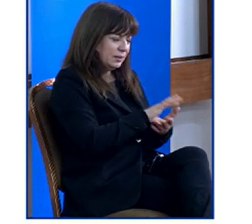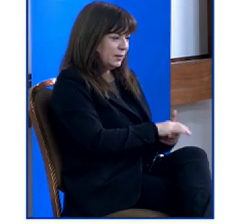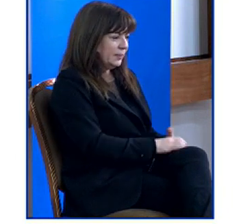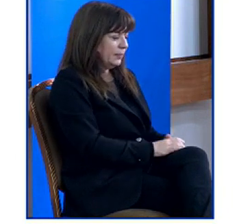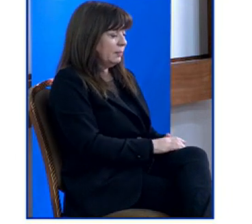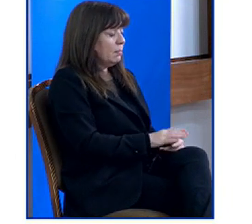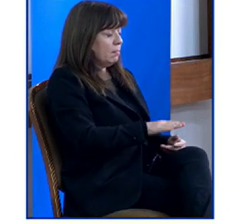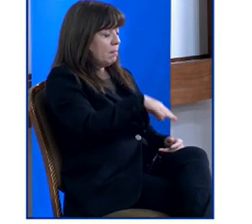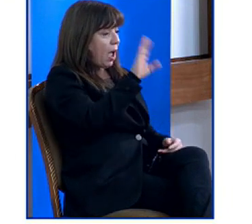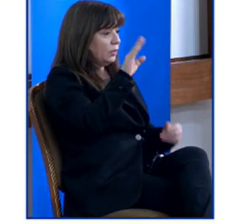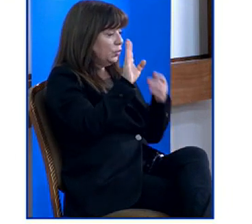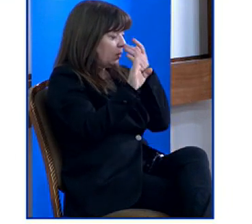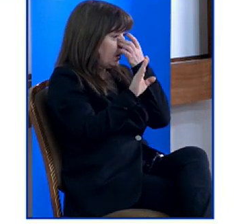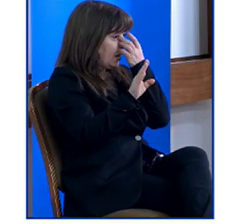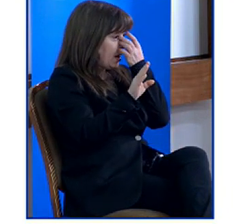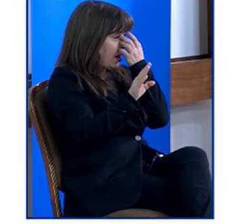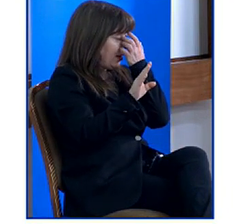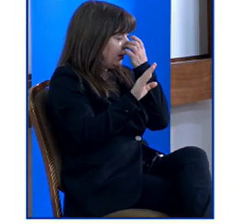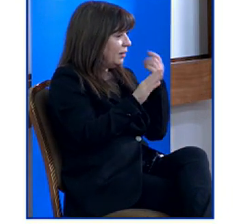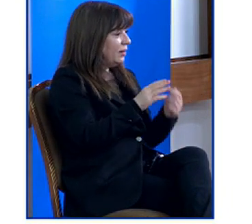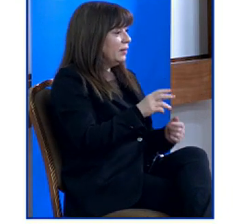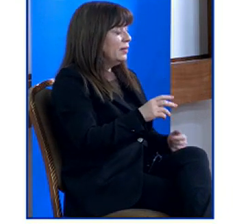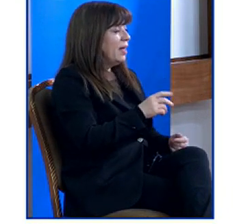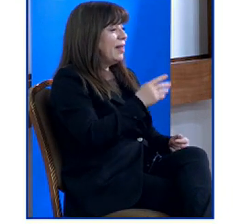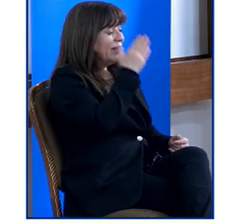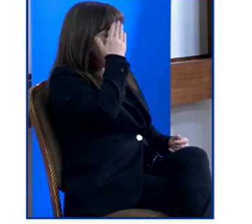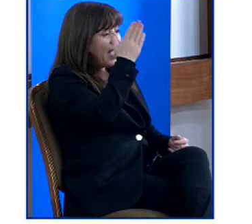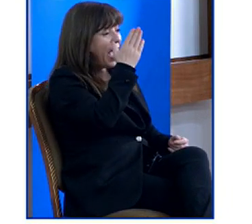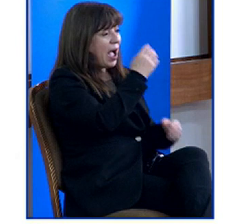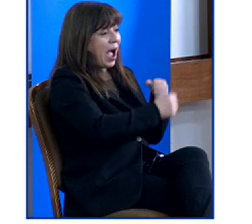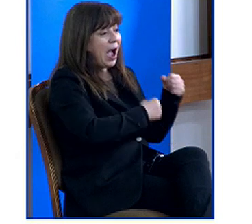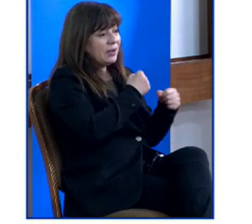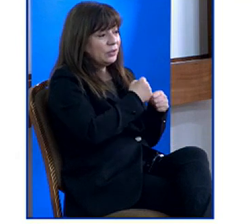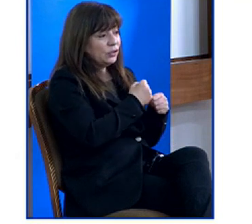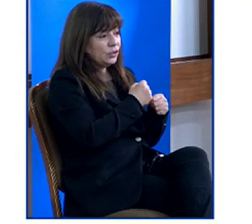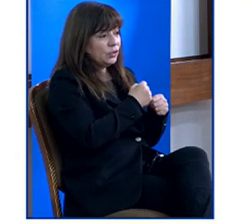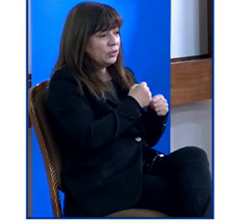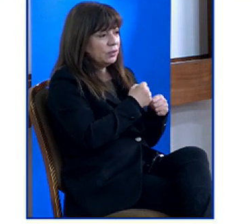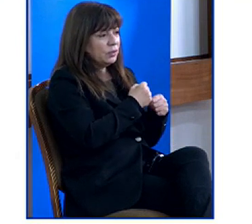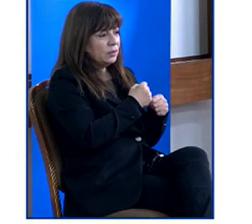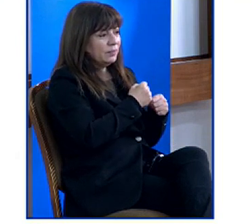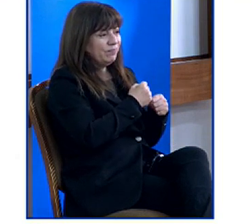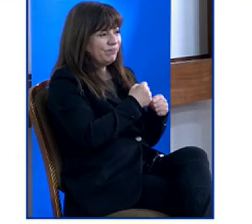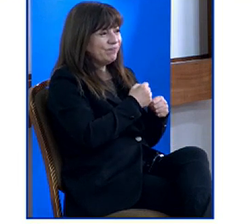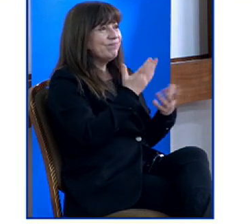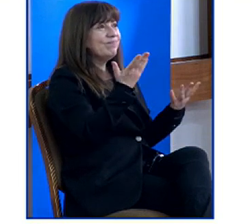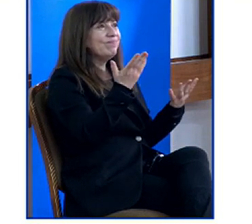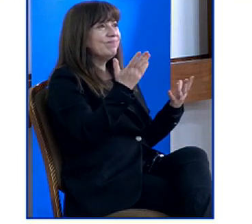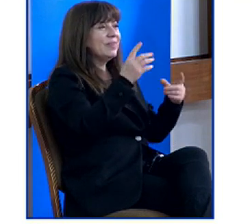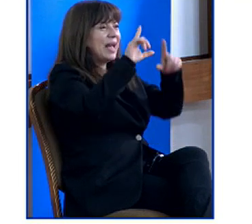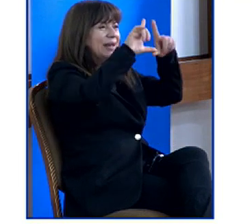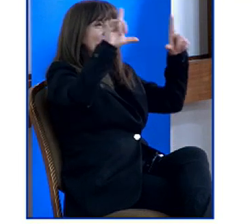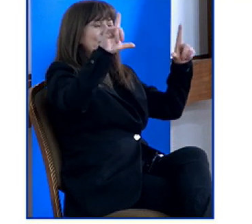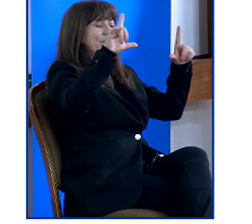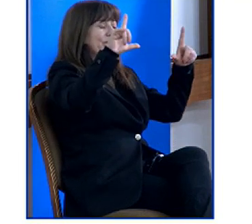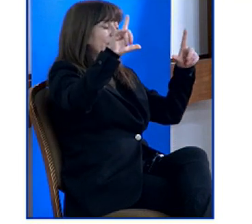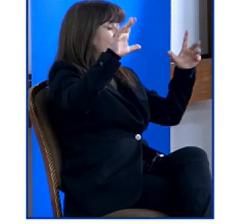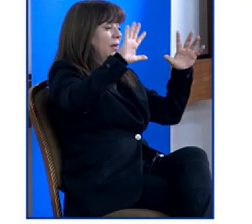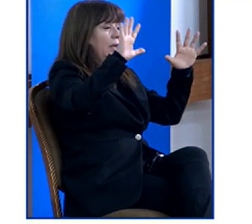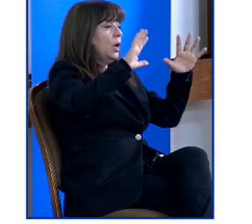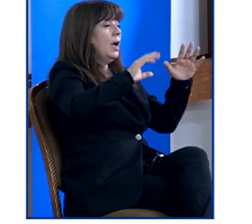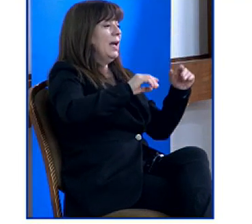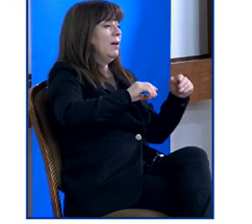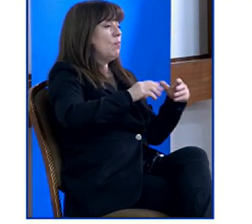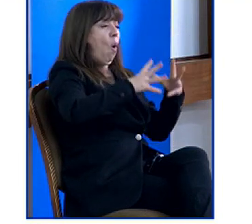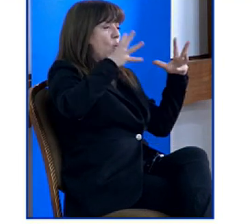la mayoría de días que tiene el año estamos expuestos a unas temperaturas que no son extremas,